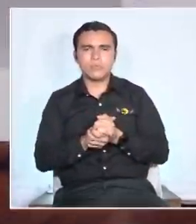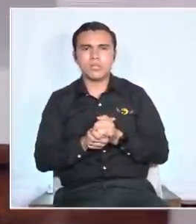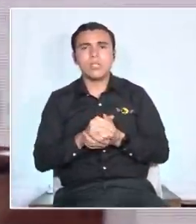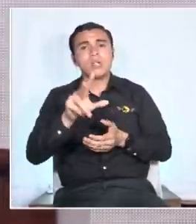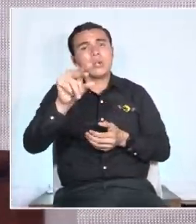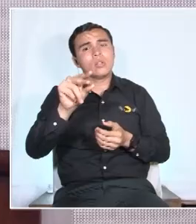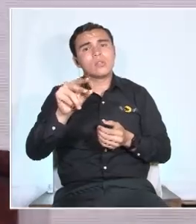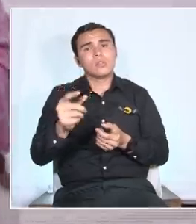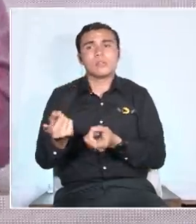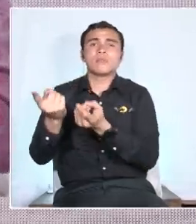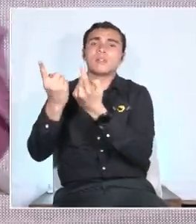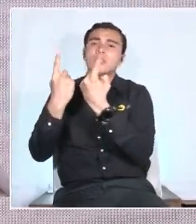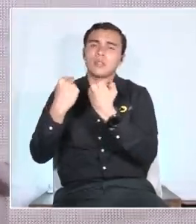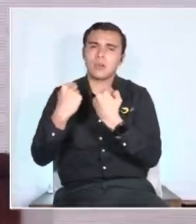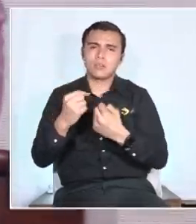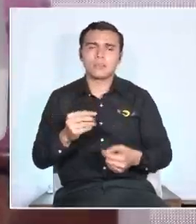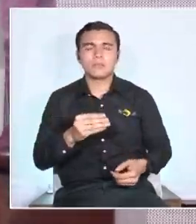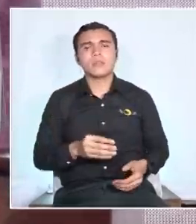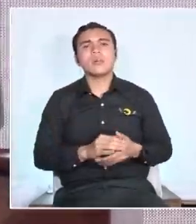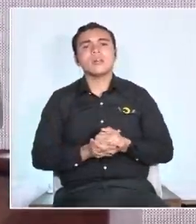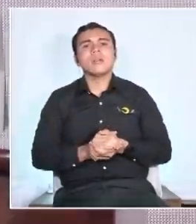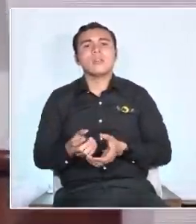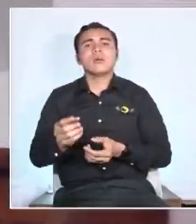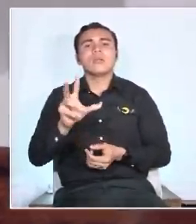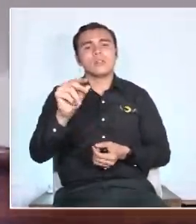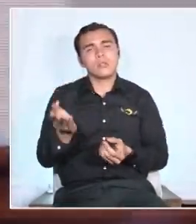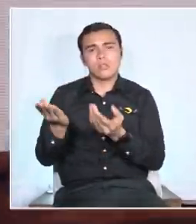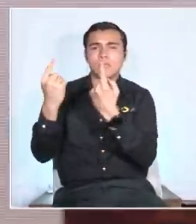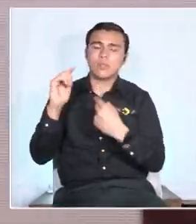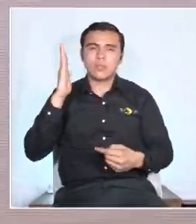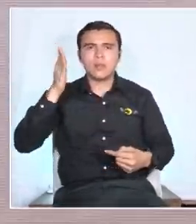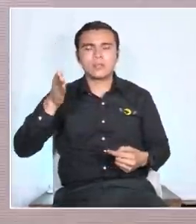No van a caber aquí más. No van a caber aquí más.